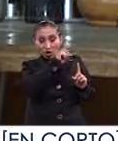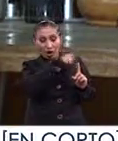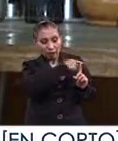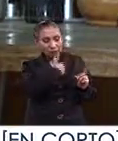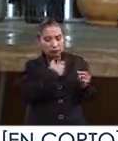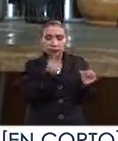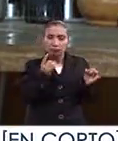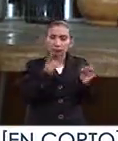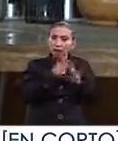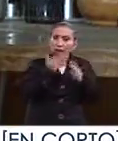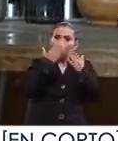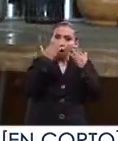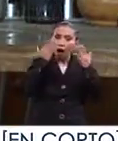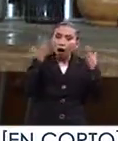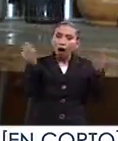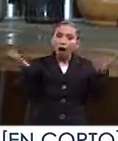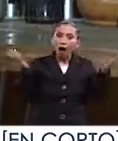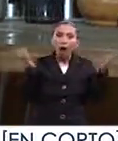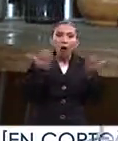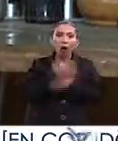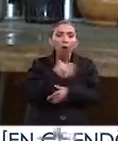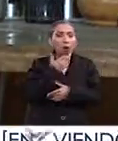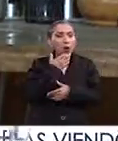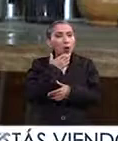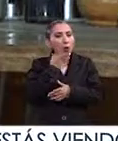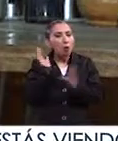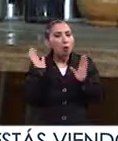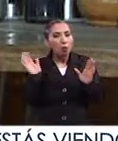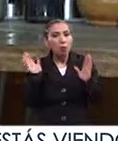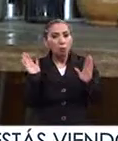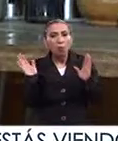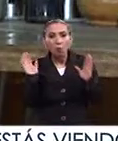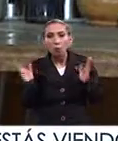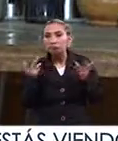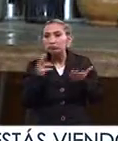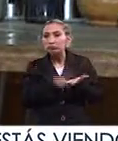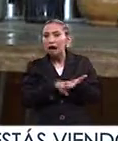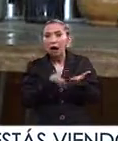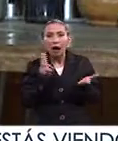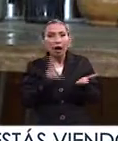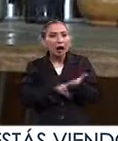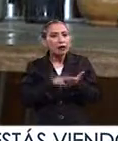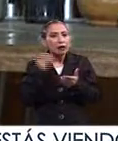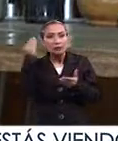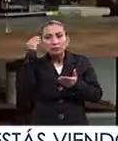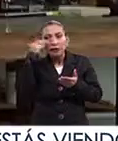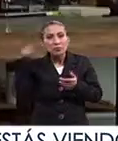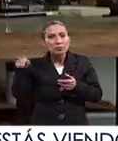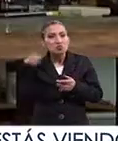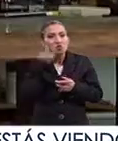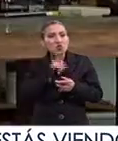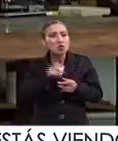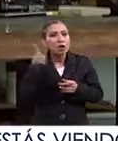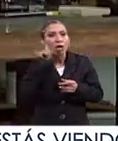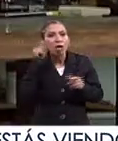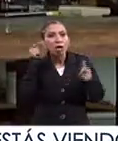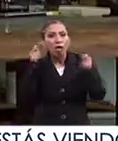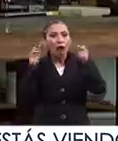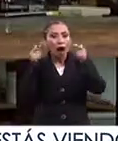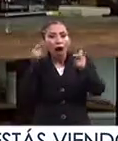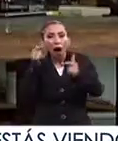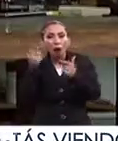él de repente abrí esta caja, este tesoro, este baúl de sabiduría y empecé a